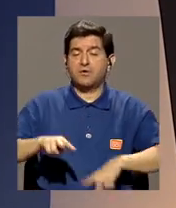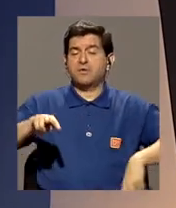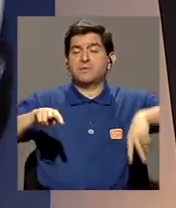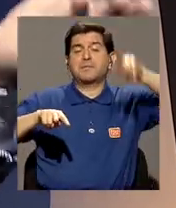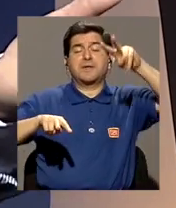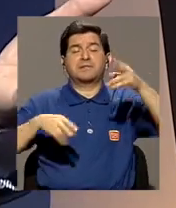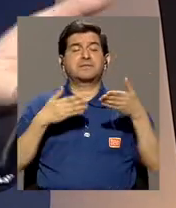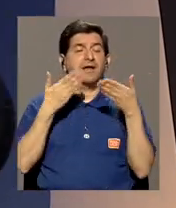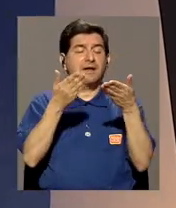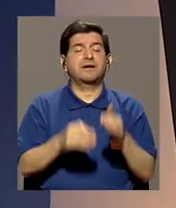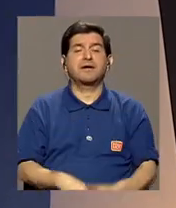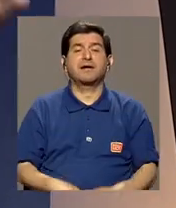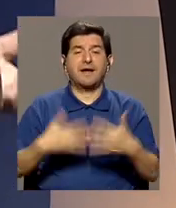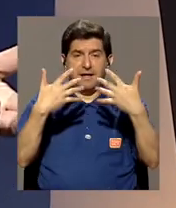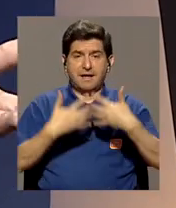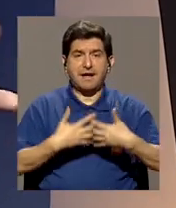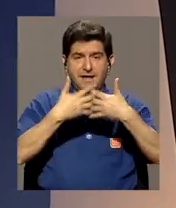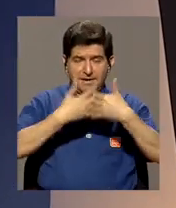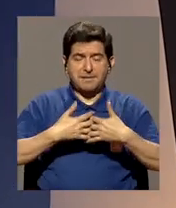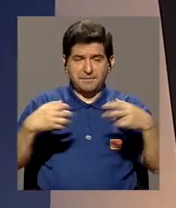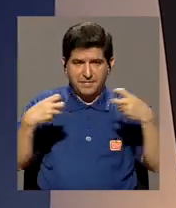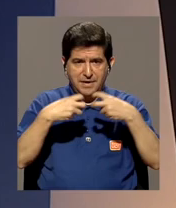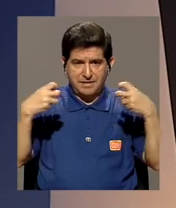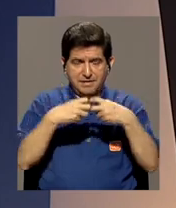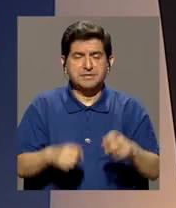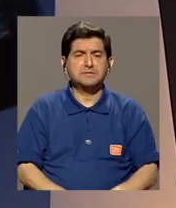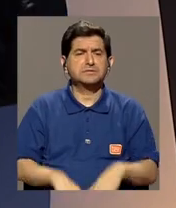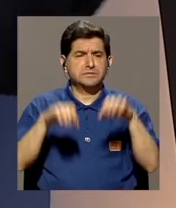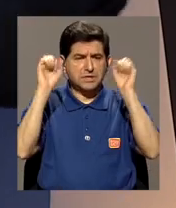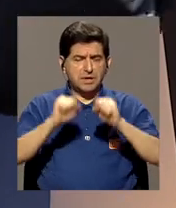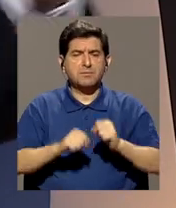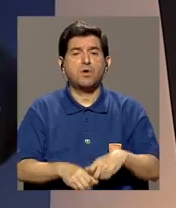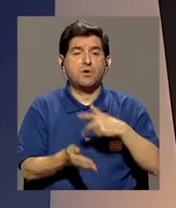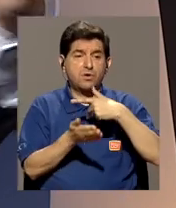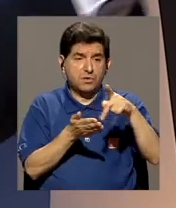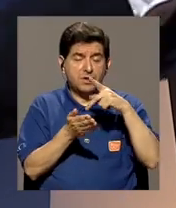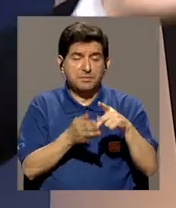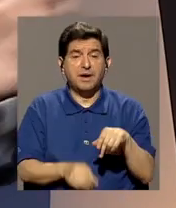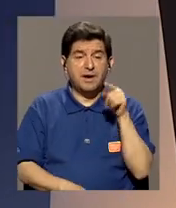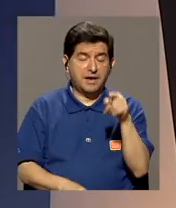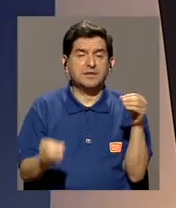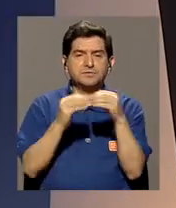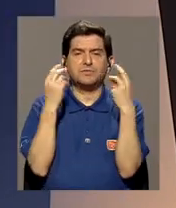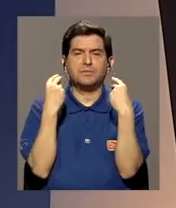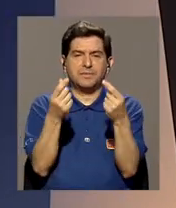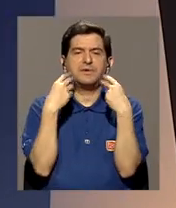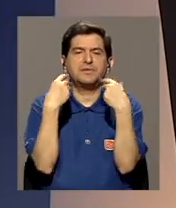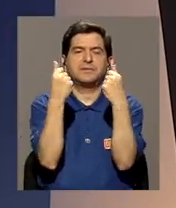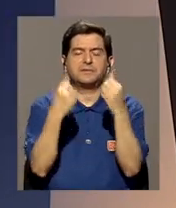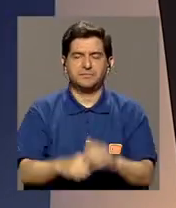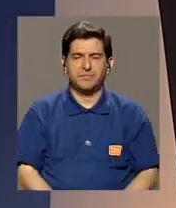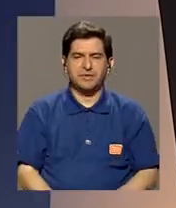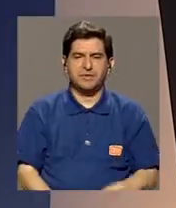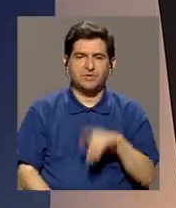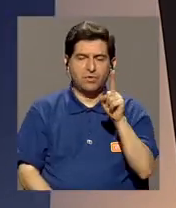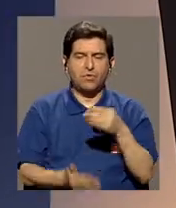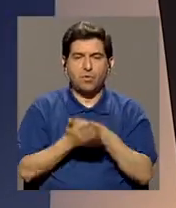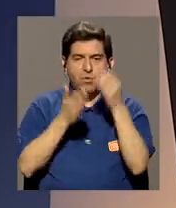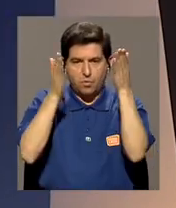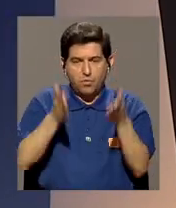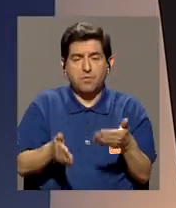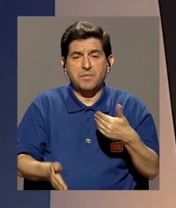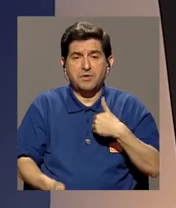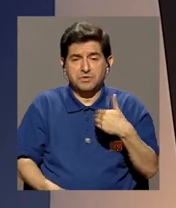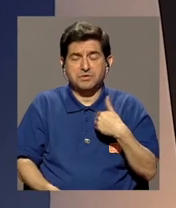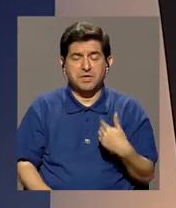al operador al que lo sirve para que puedan reparar esas plantas más rápidamente mientras que un consumidor que tiene